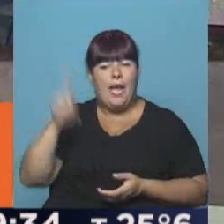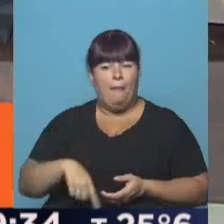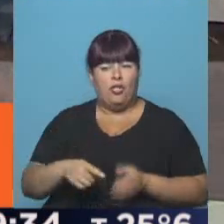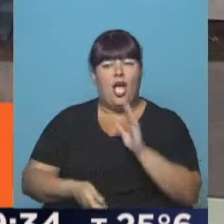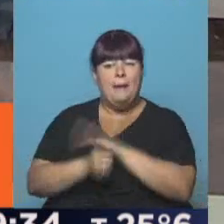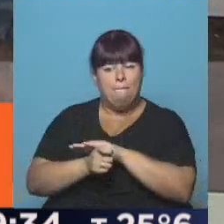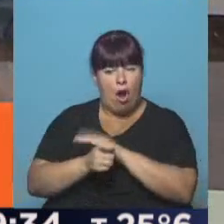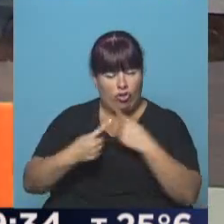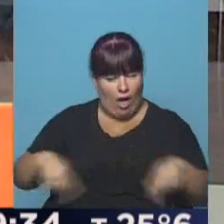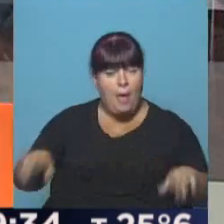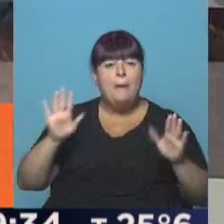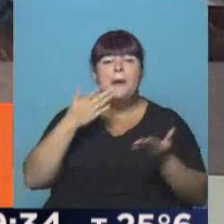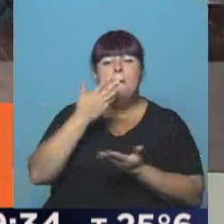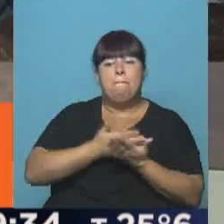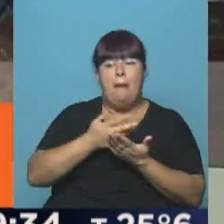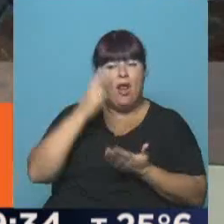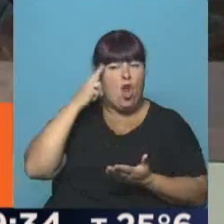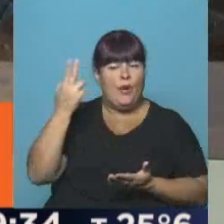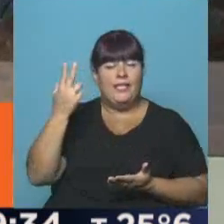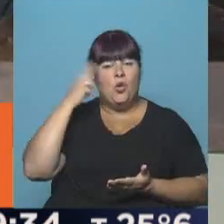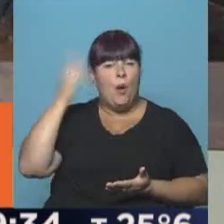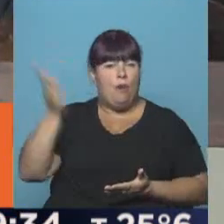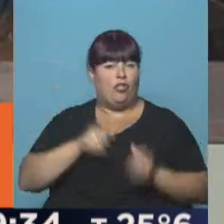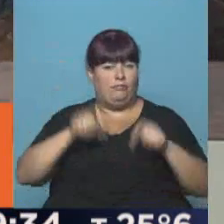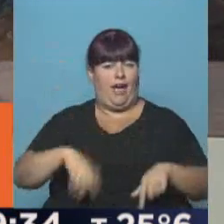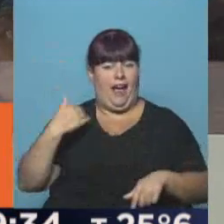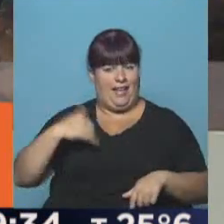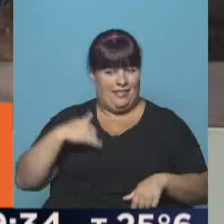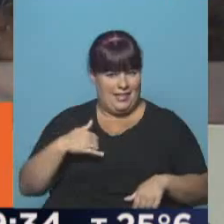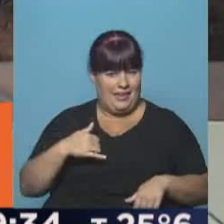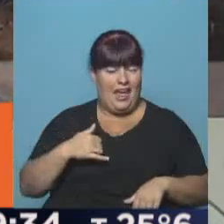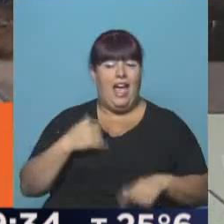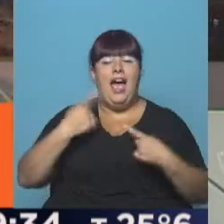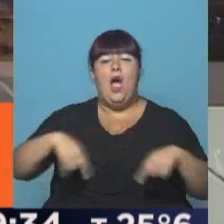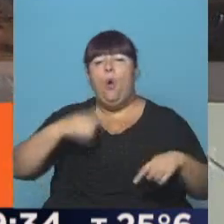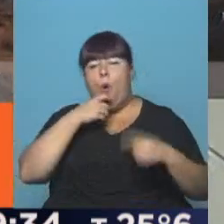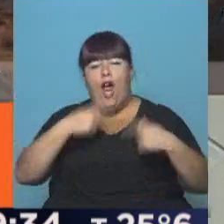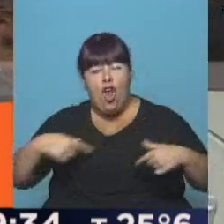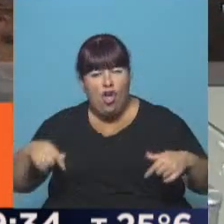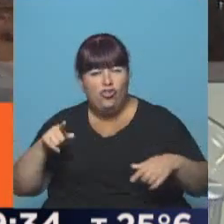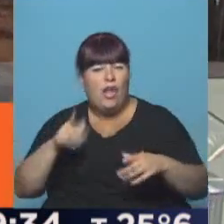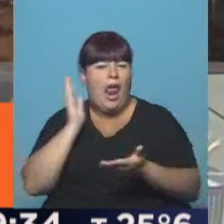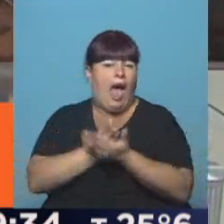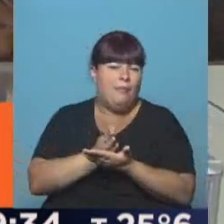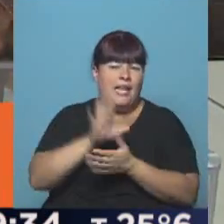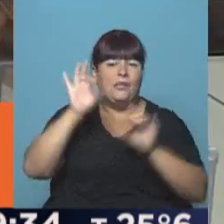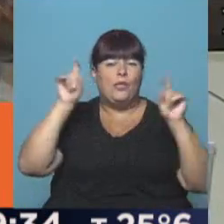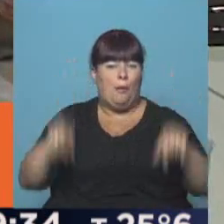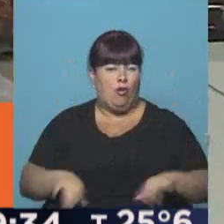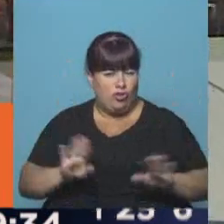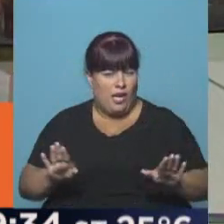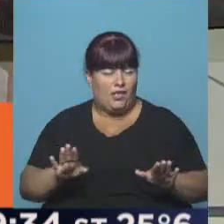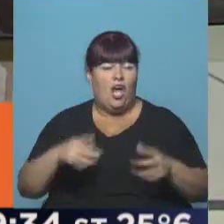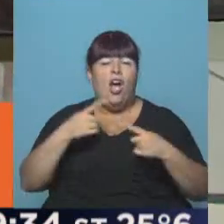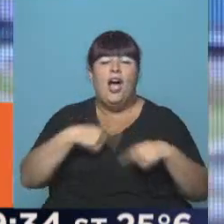importado Sí pero en papelería tenemos 99% nacional y en marroquinería tenemos Mitad y Mitad 50 y 50 y la